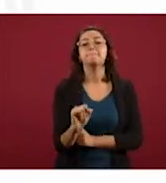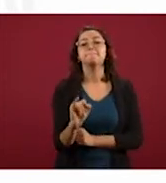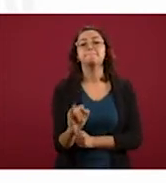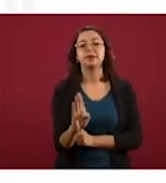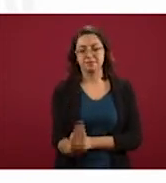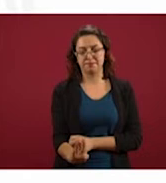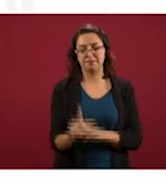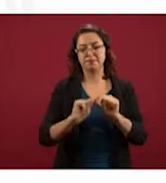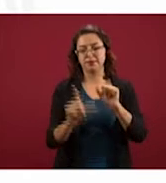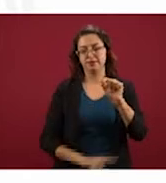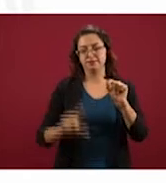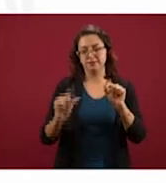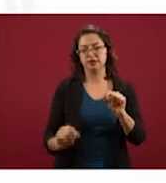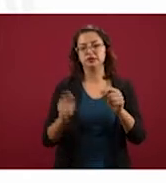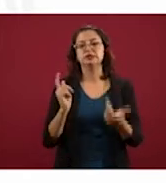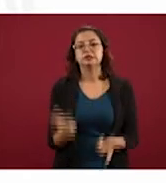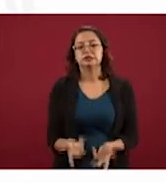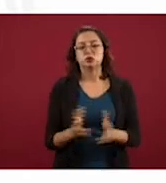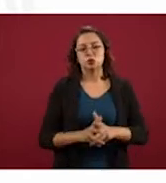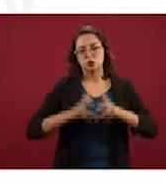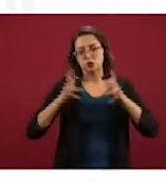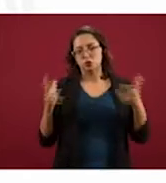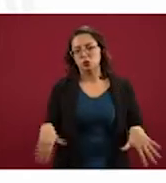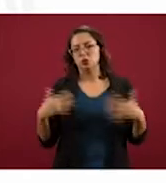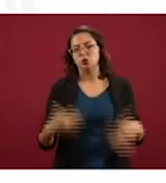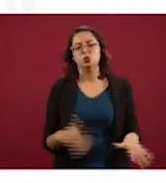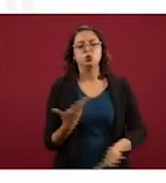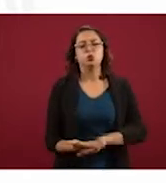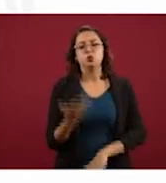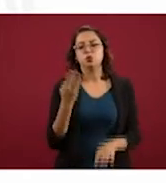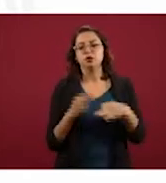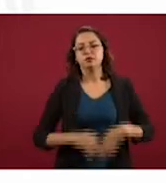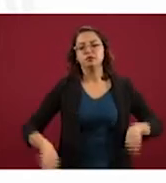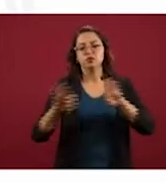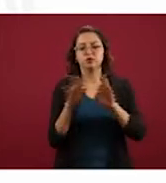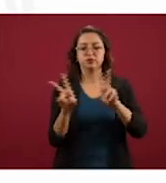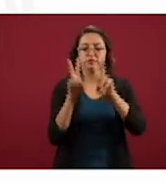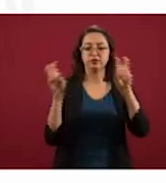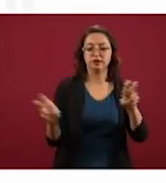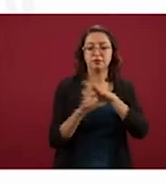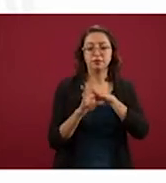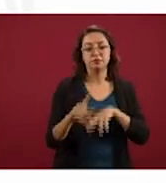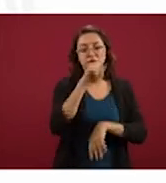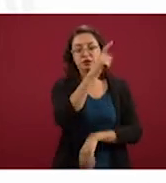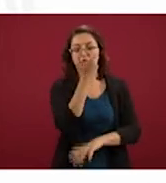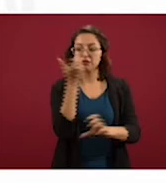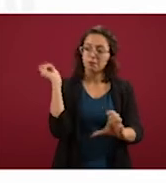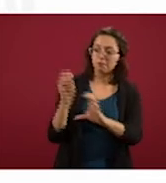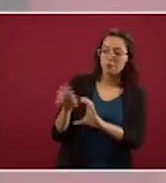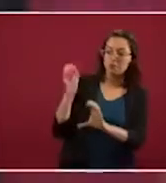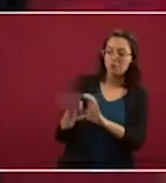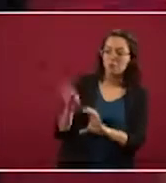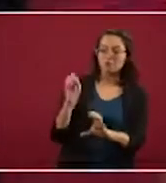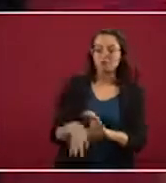de nuestro país y esto dimensiona la importancia que hay que dar al tema de las remesas y más